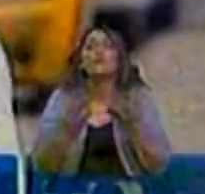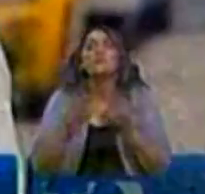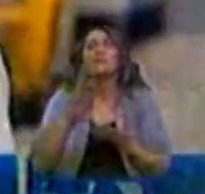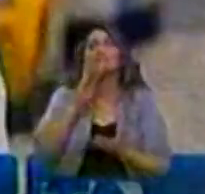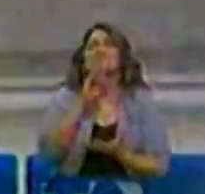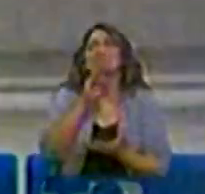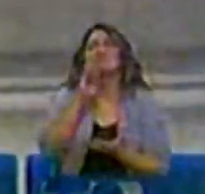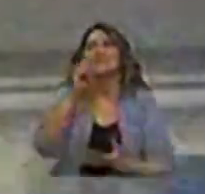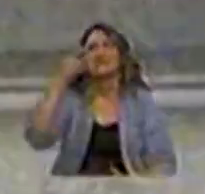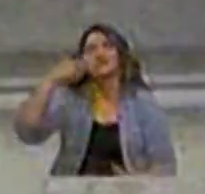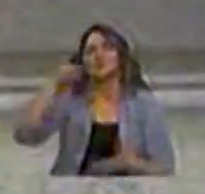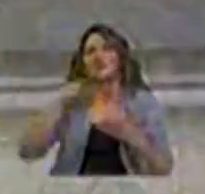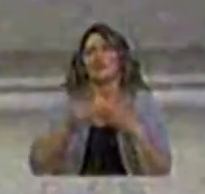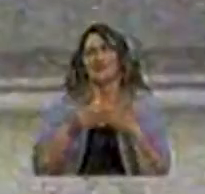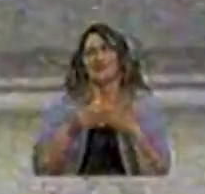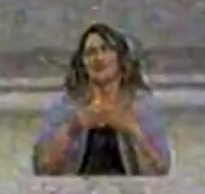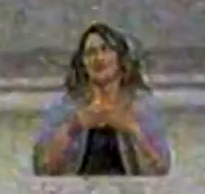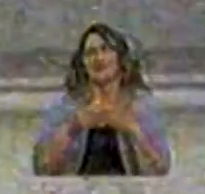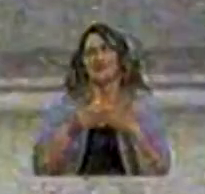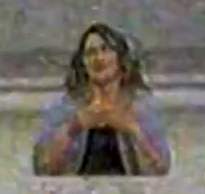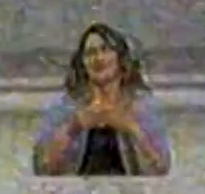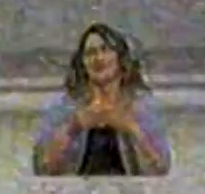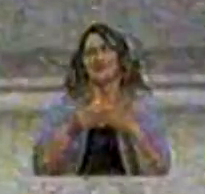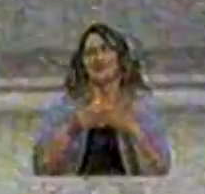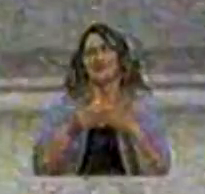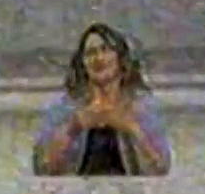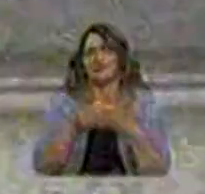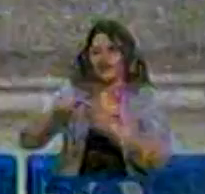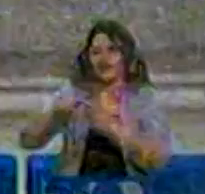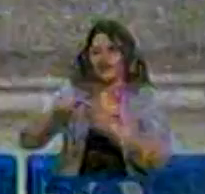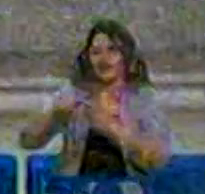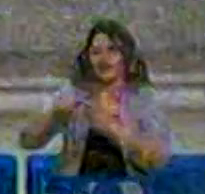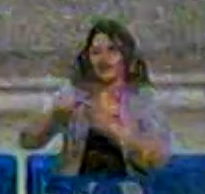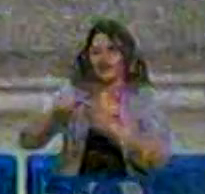A la fecha. El clamor de los microempresarios es no tener